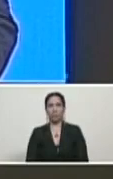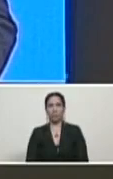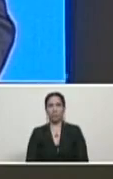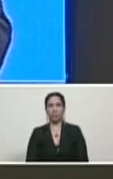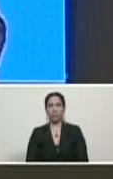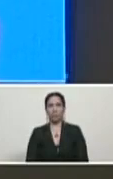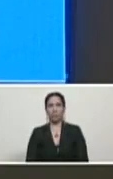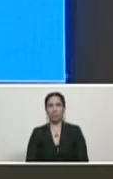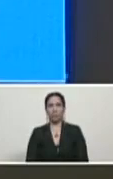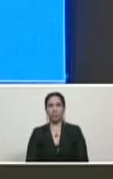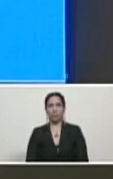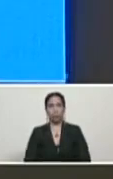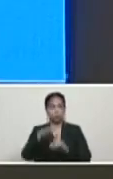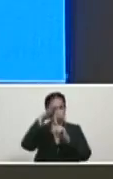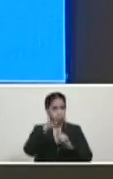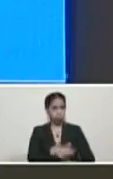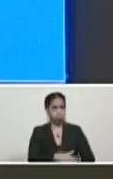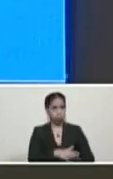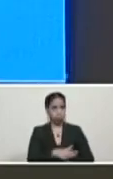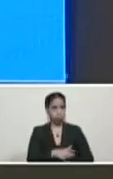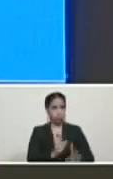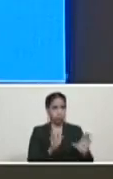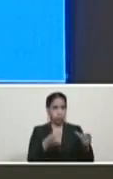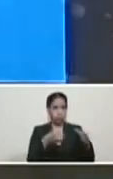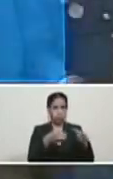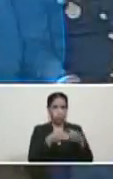Había sido derrotada las tropas napoleónicas